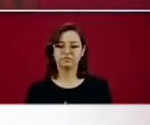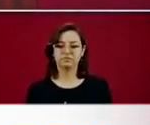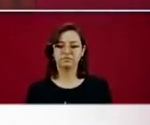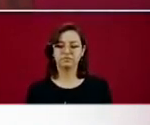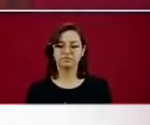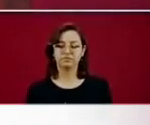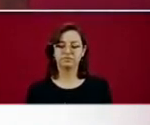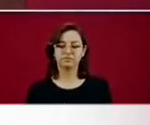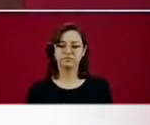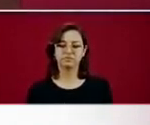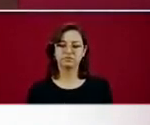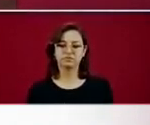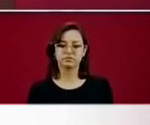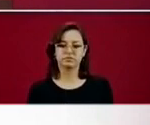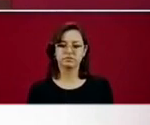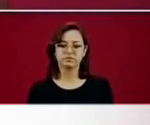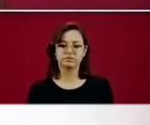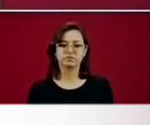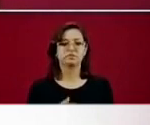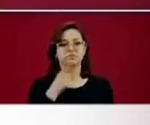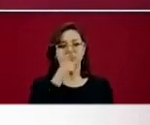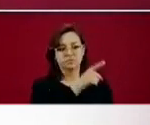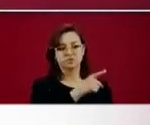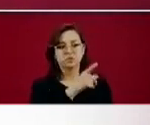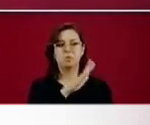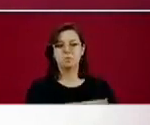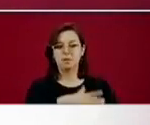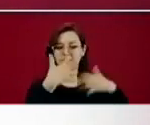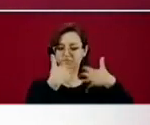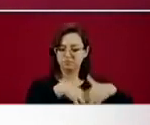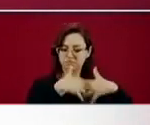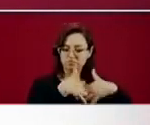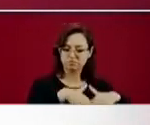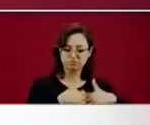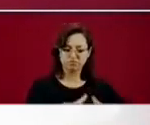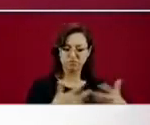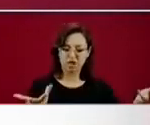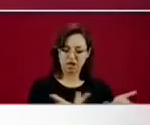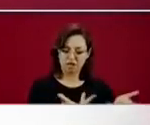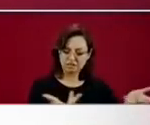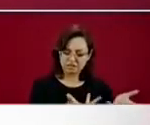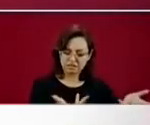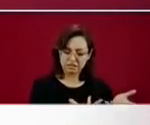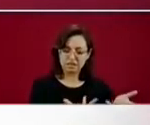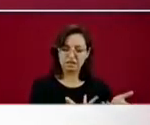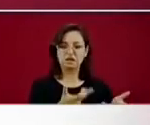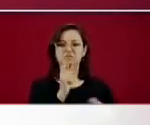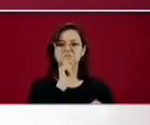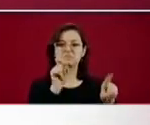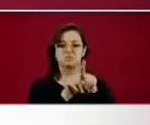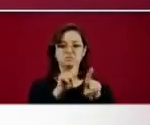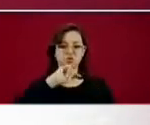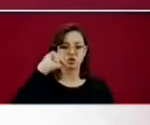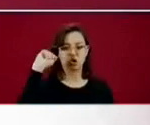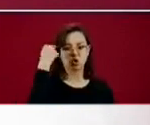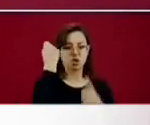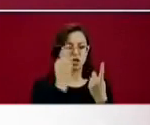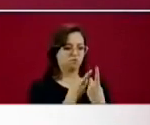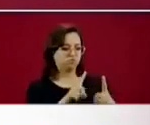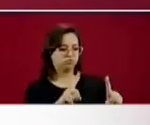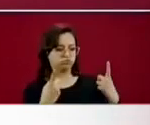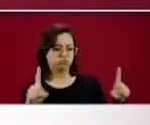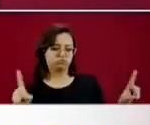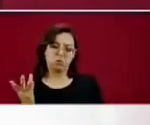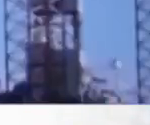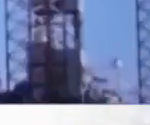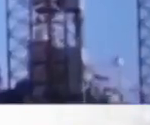de Países Exportadores de Petróleo, la OPEP, en la que se planteó una reducción general del 23% en la producción de cada país, lo cual no